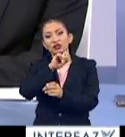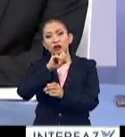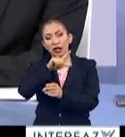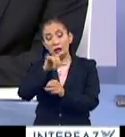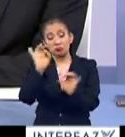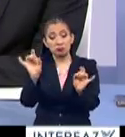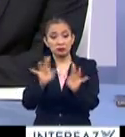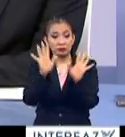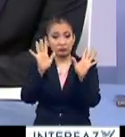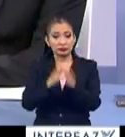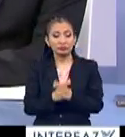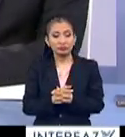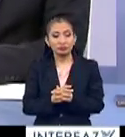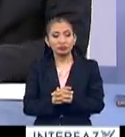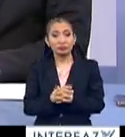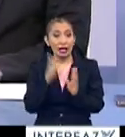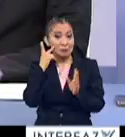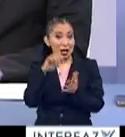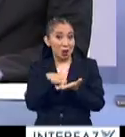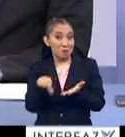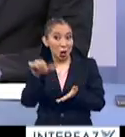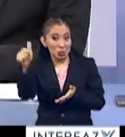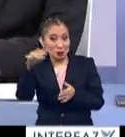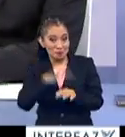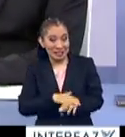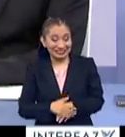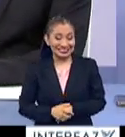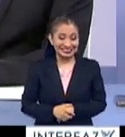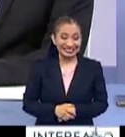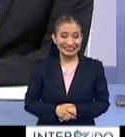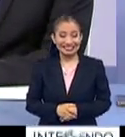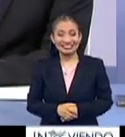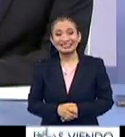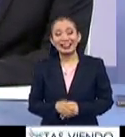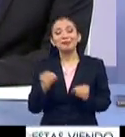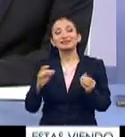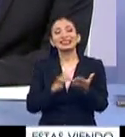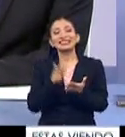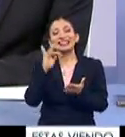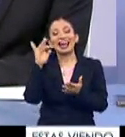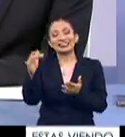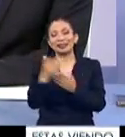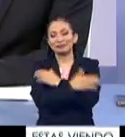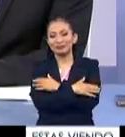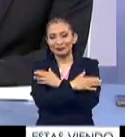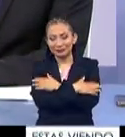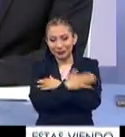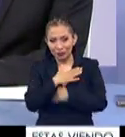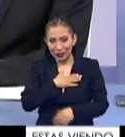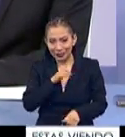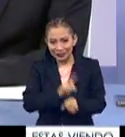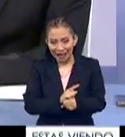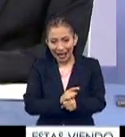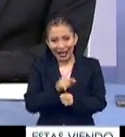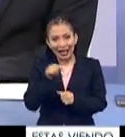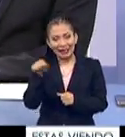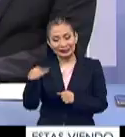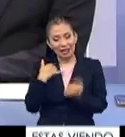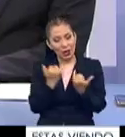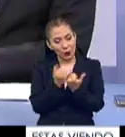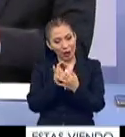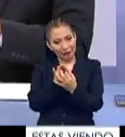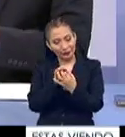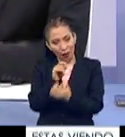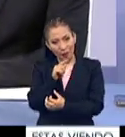Perfecto. Pues, muy bien. A ver si me compran a otros. Muy bien, muchísimas gracias. Un fuerte abrazo, buenos días. Ahí está esta igualmente,